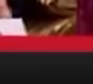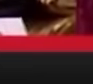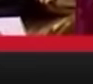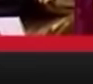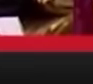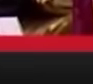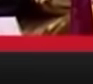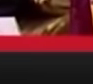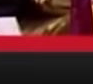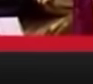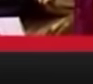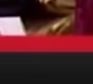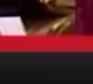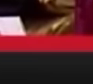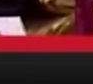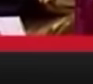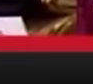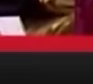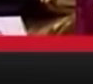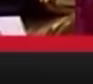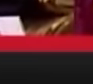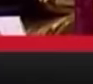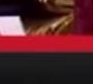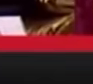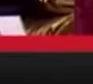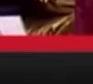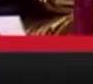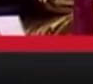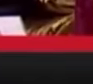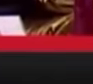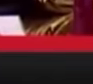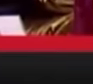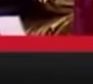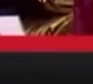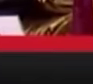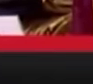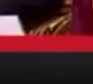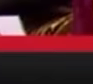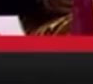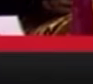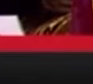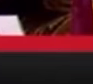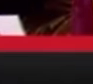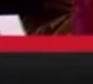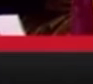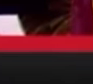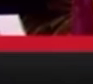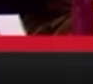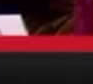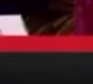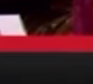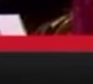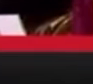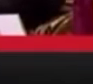a los cuestionamientos que se están haciendo sobre que habría habido alguna interferencia de parte del